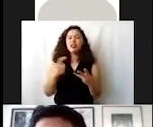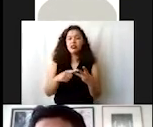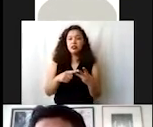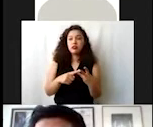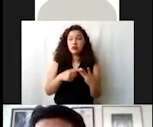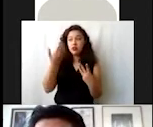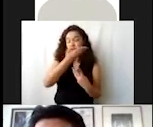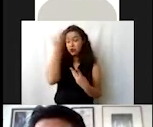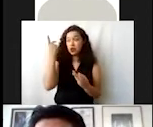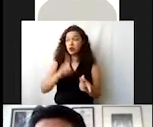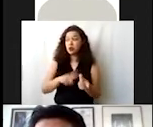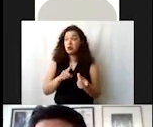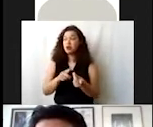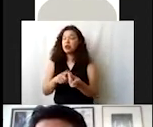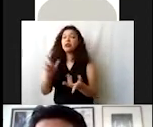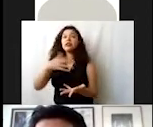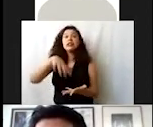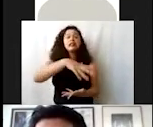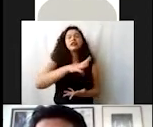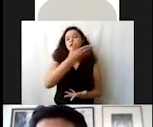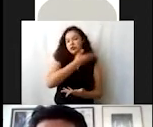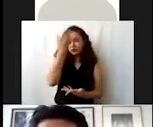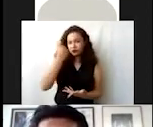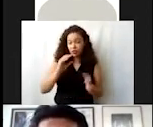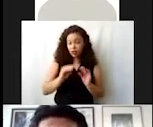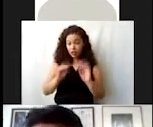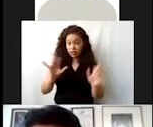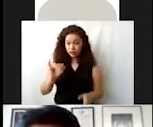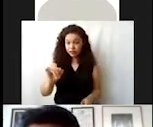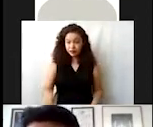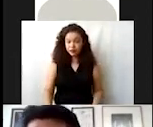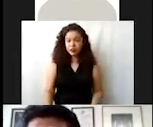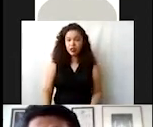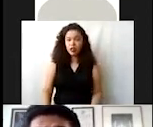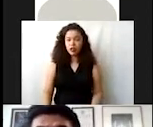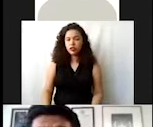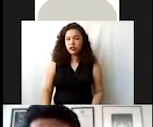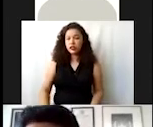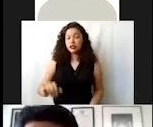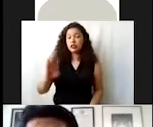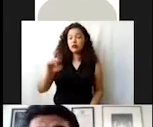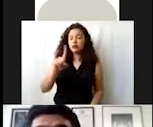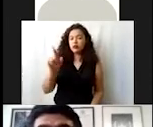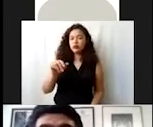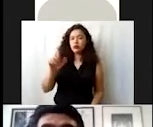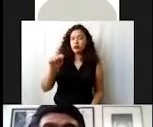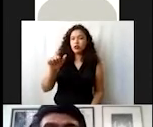puede encontrar. ¿Sí? ¿Queda claro? Entonces, es muy importante tener habilitado el buzón tributario.